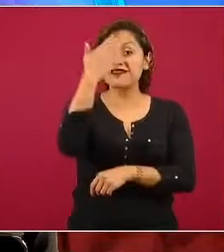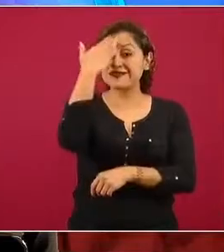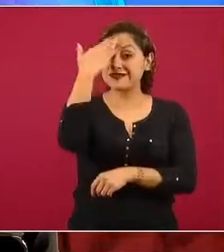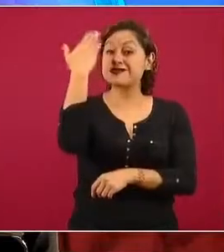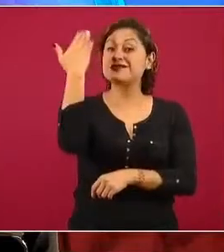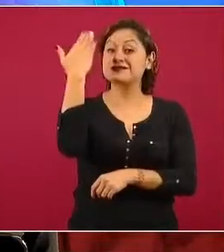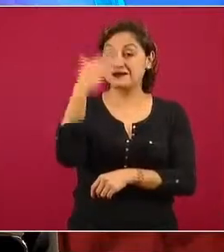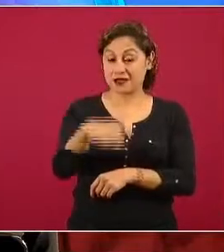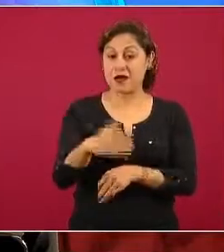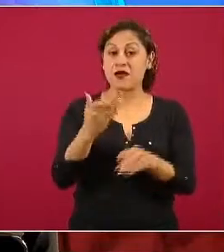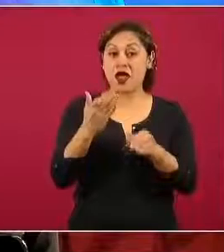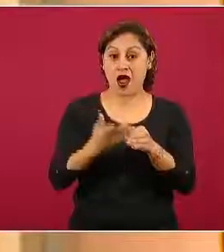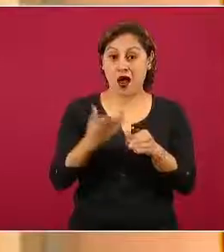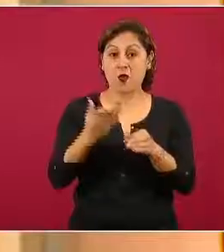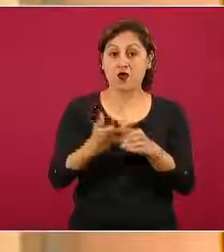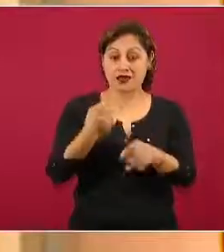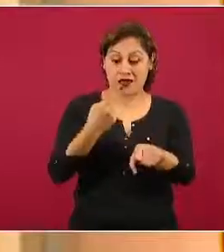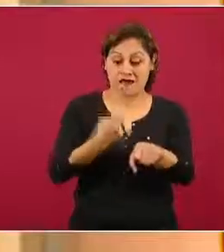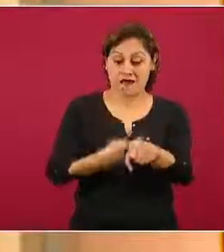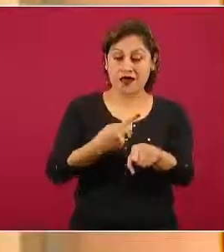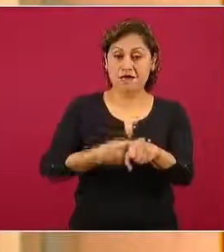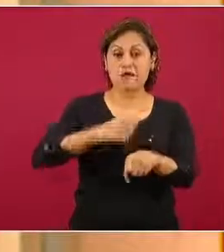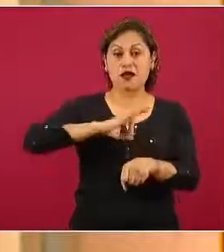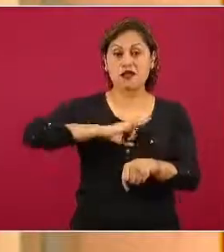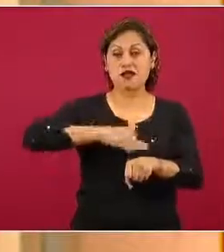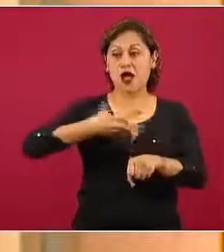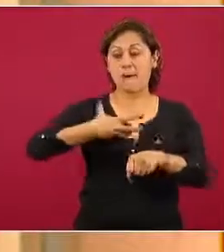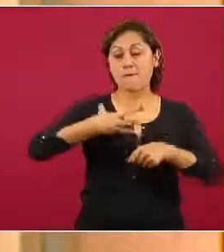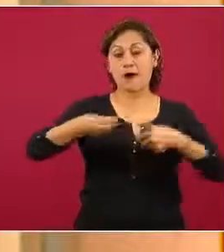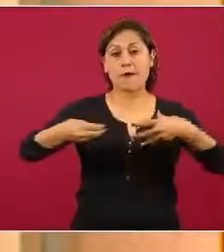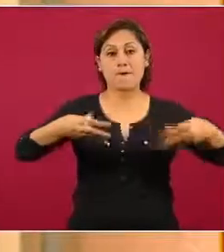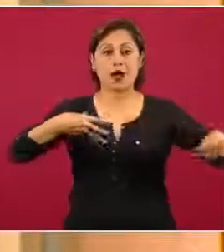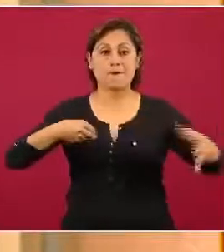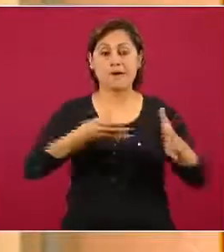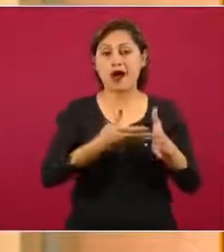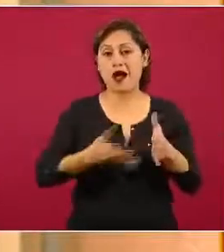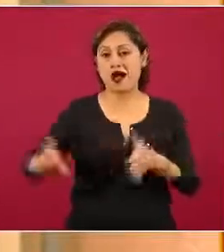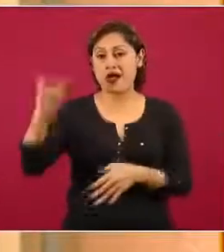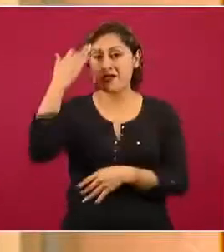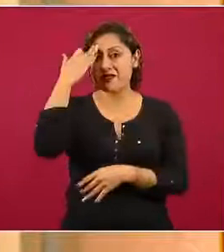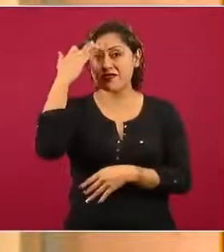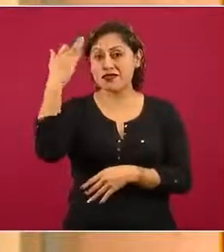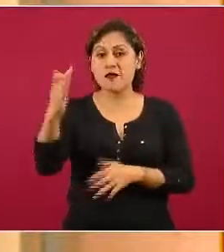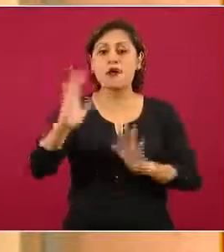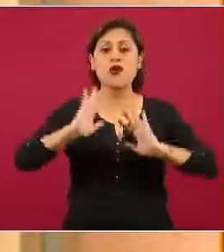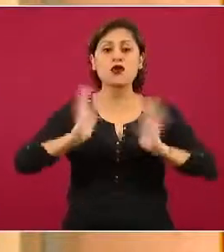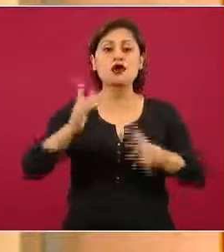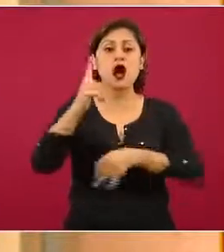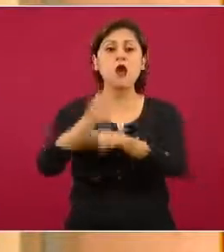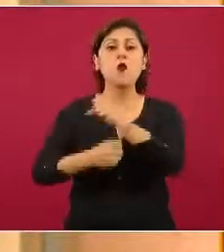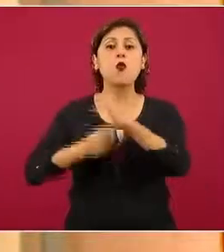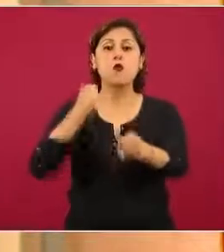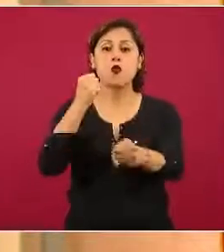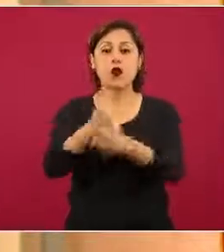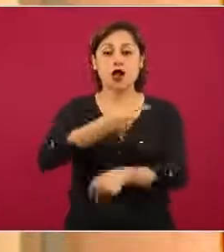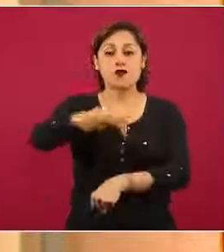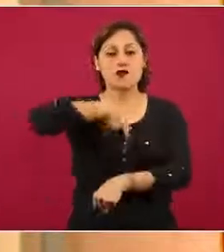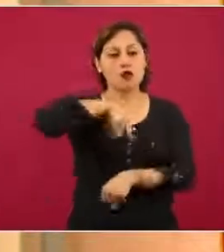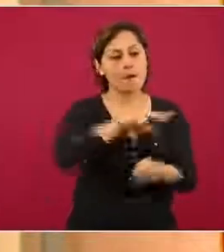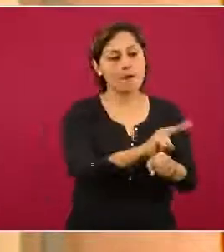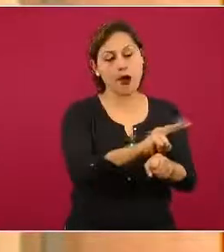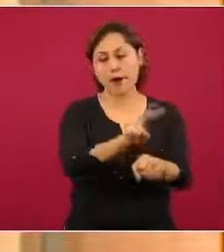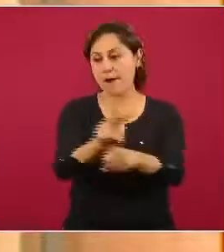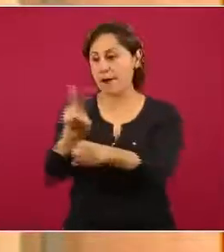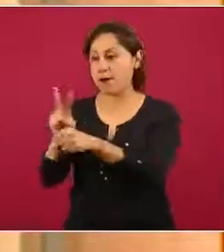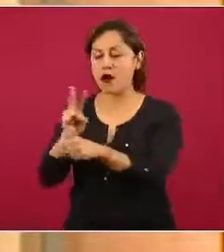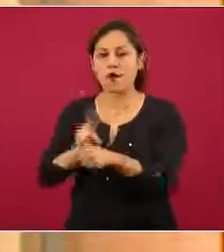epidemia ha sido una epidemia muy larga. Llevamos ya un año dando seguimiento, un año